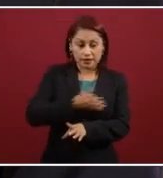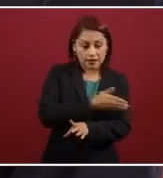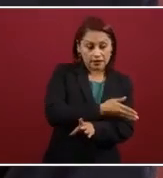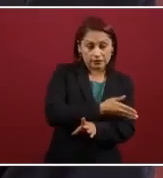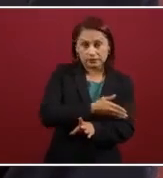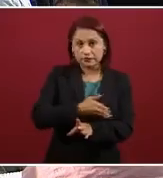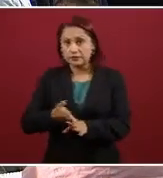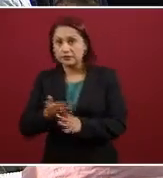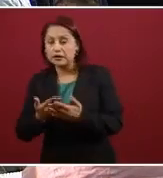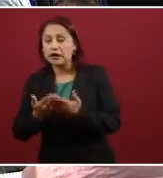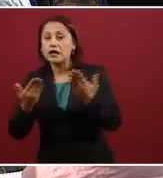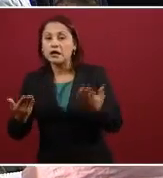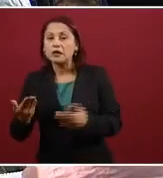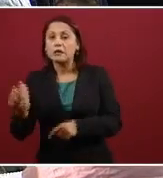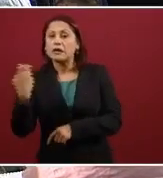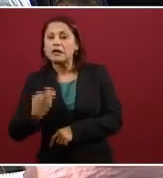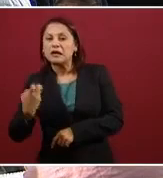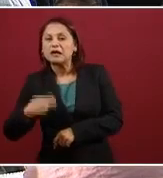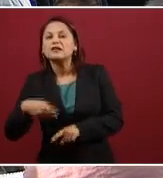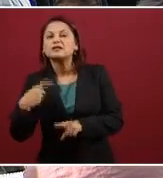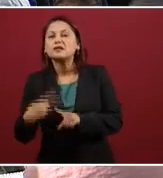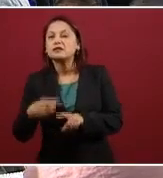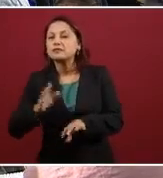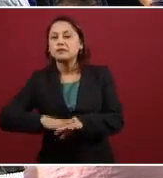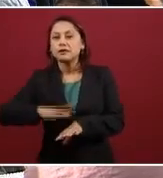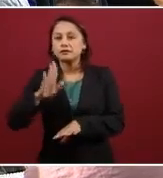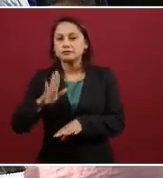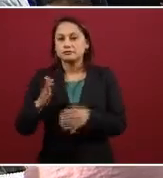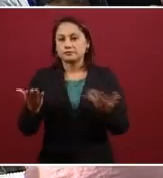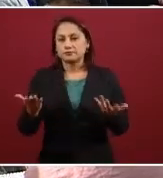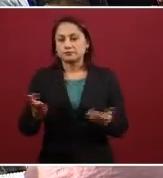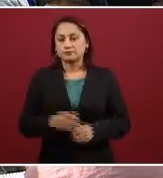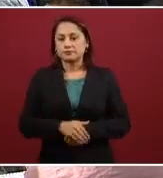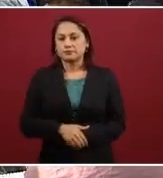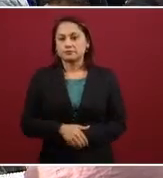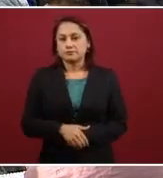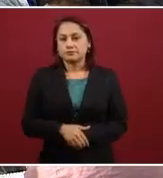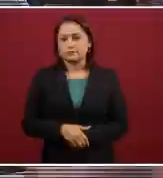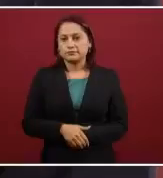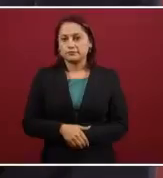Pues la exposición. Pero esto es